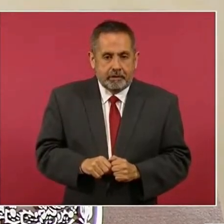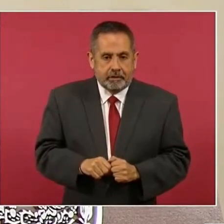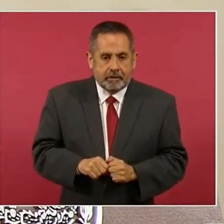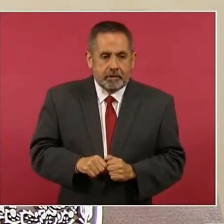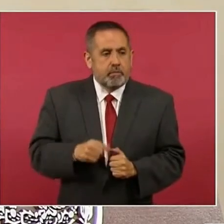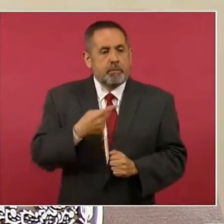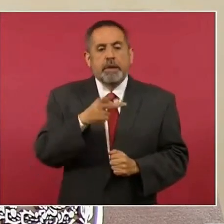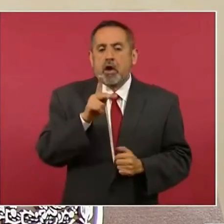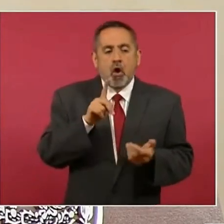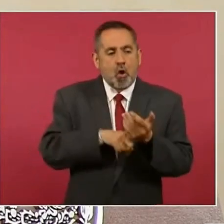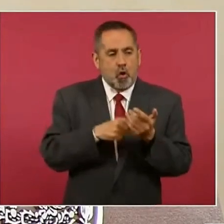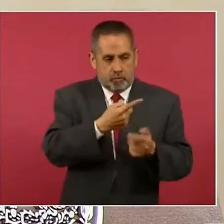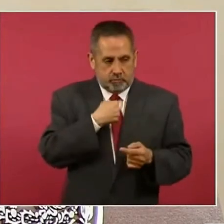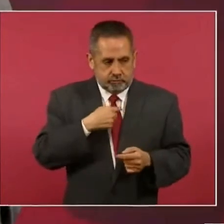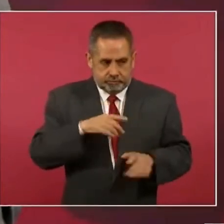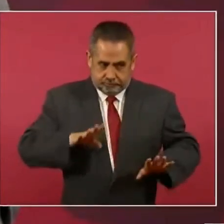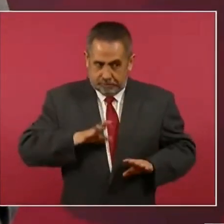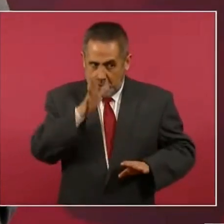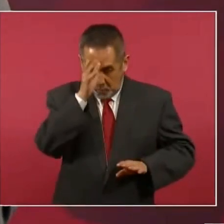convenido.